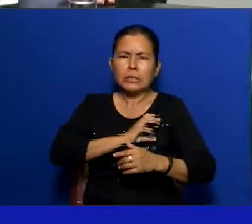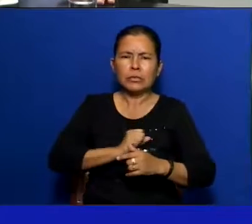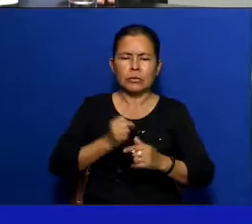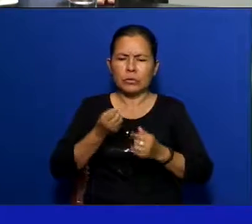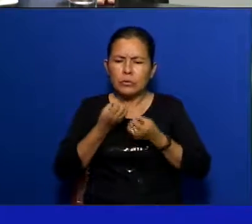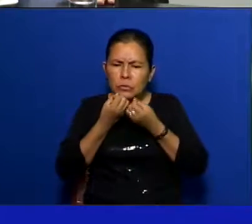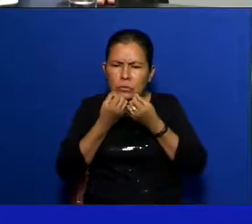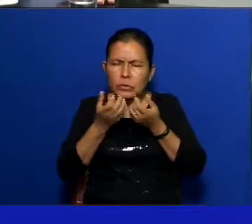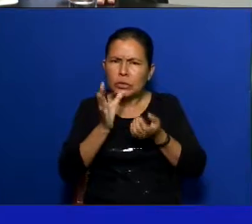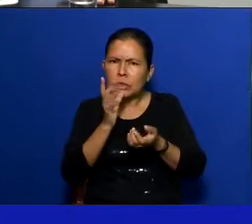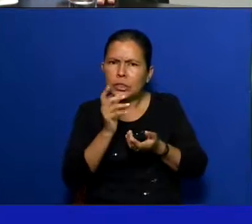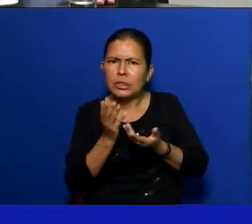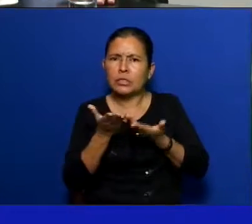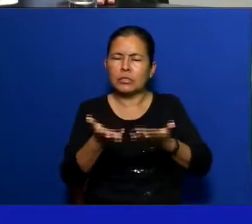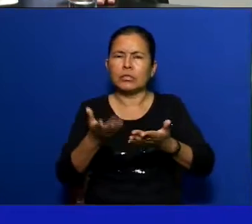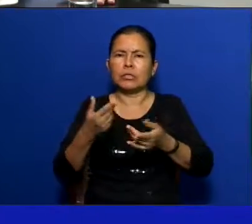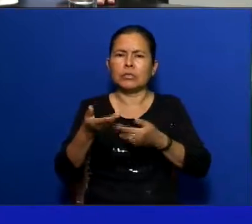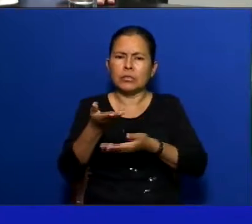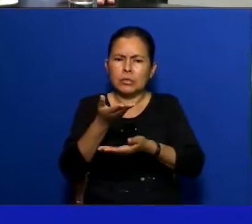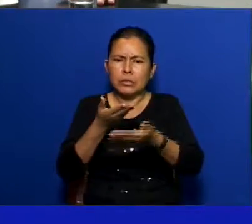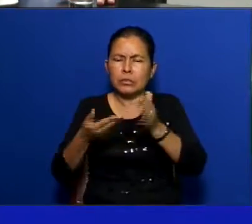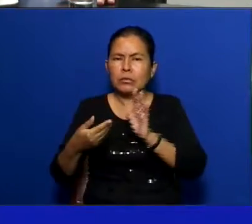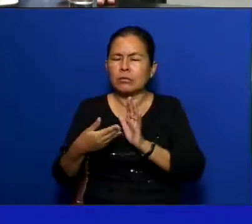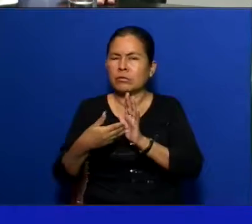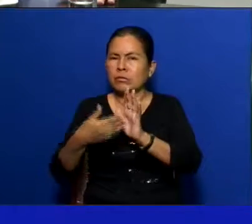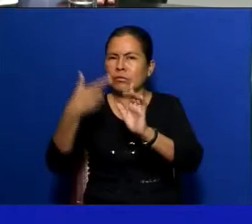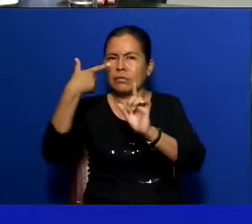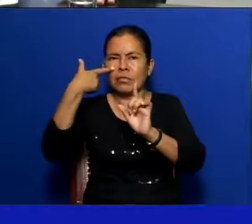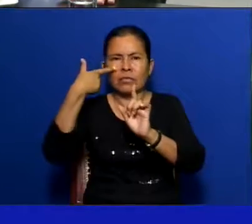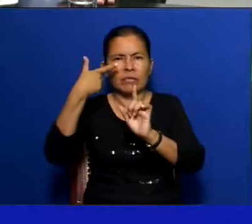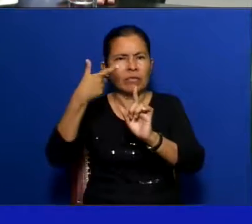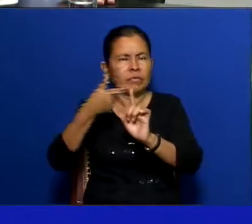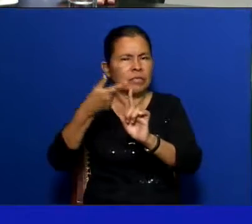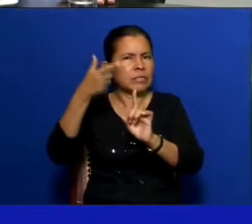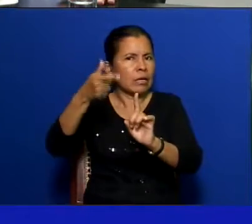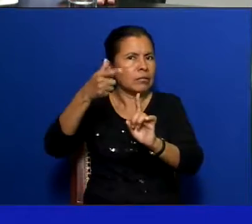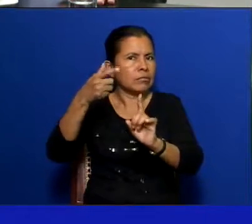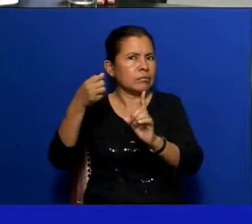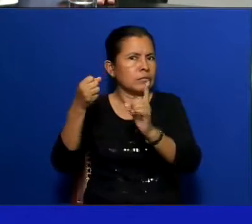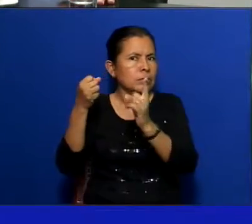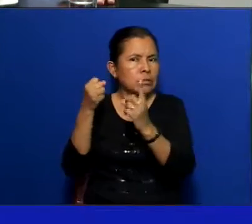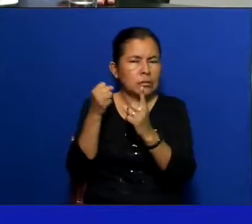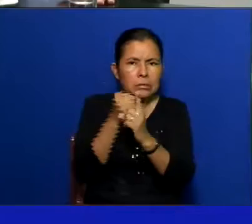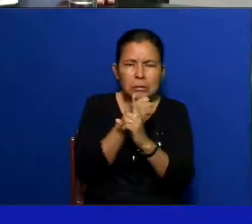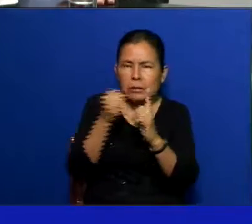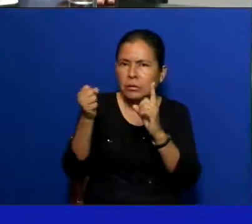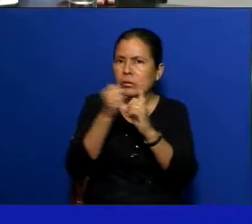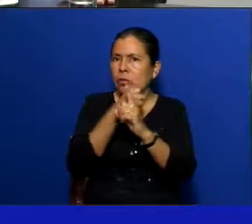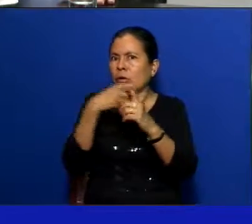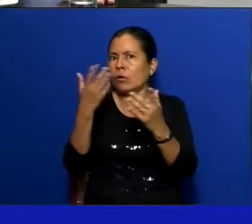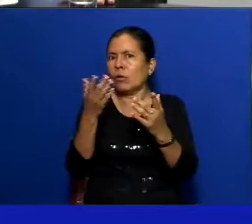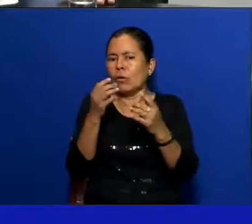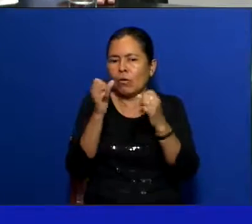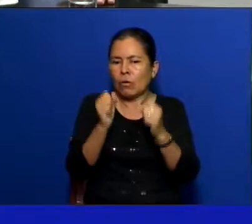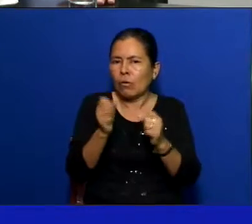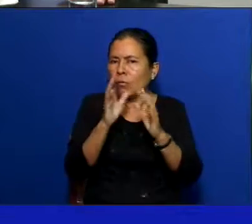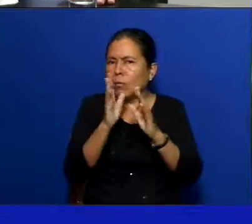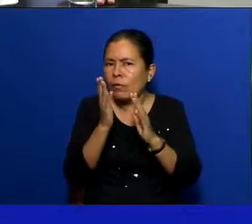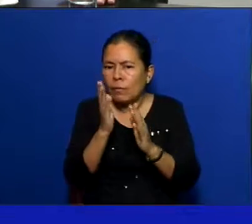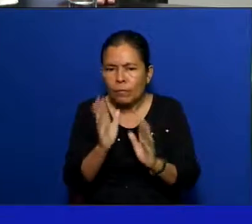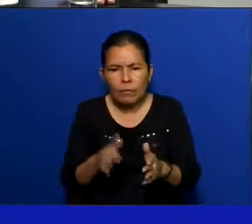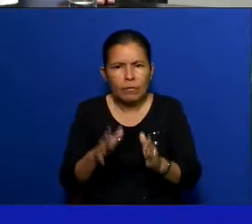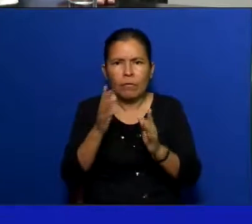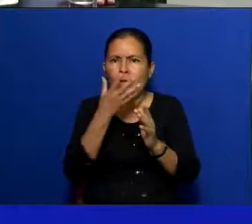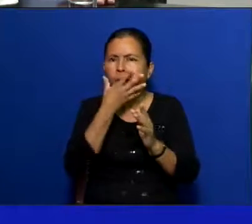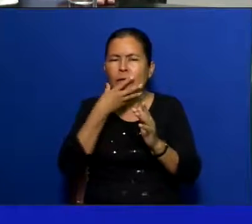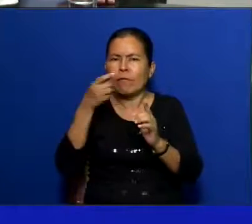poder contribuir de esta manera a demostrar ese delito que se cometió con el niño. Con el niño o la niña o el adolescente. Y cuando es el